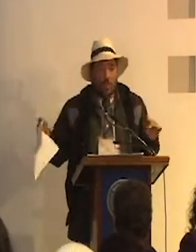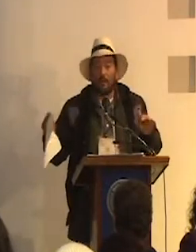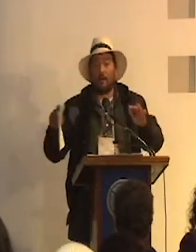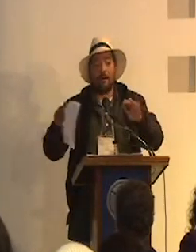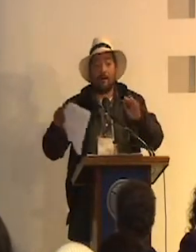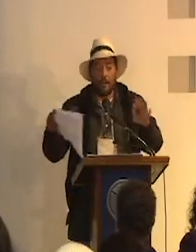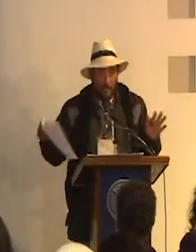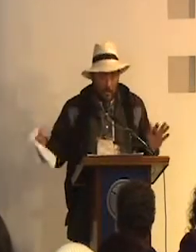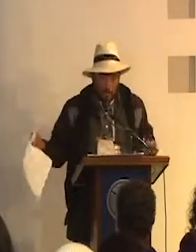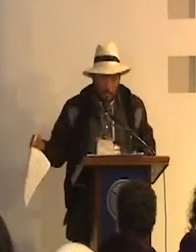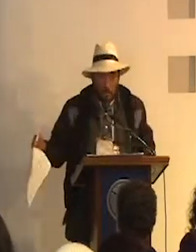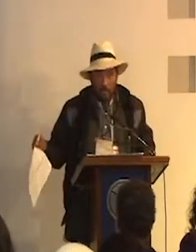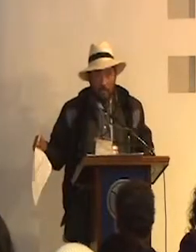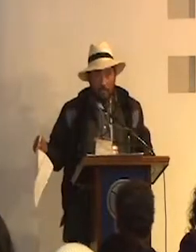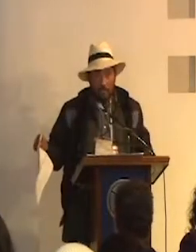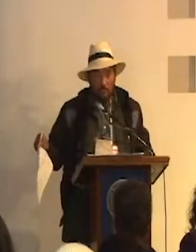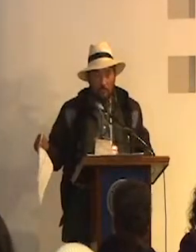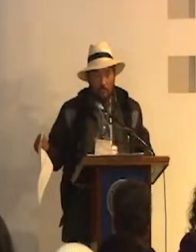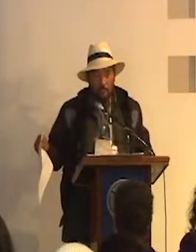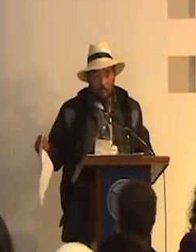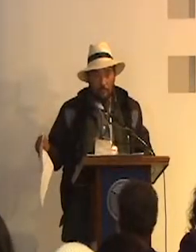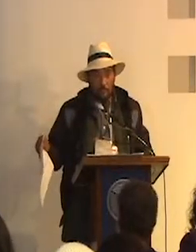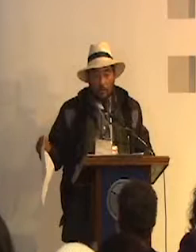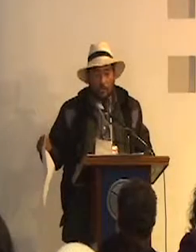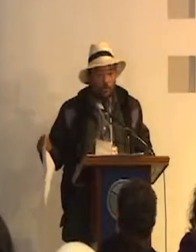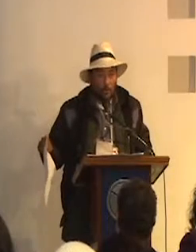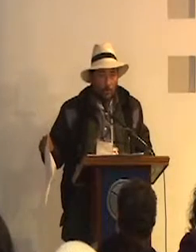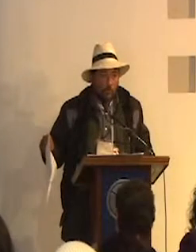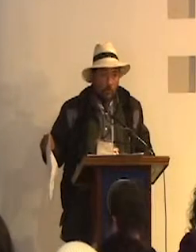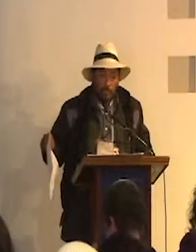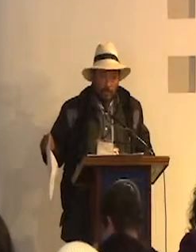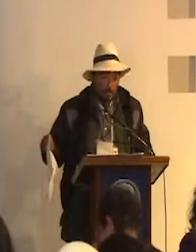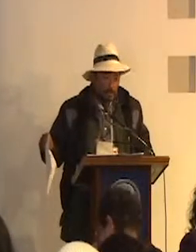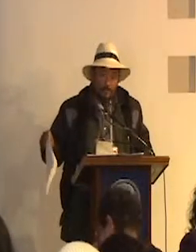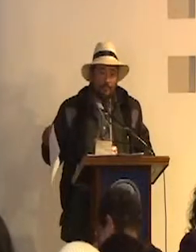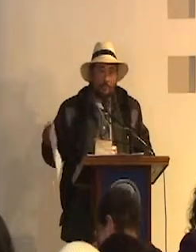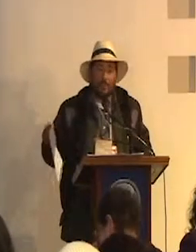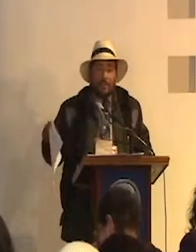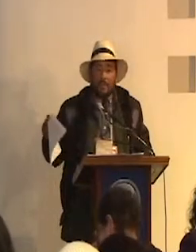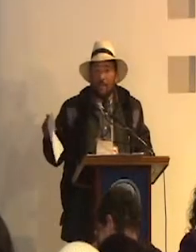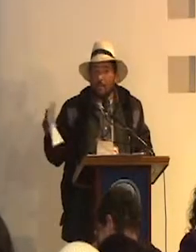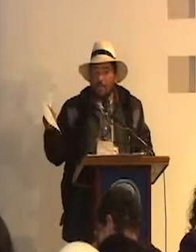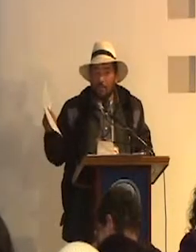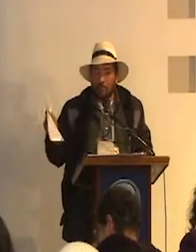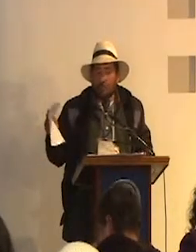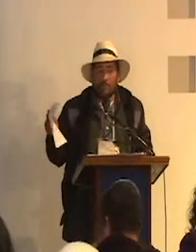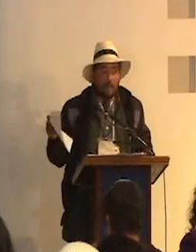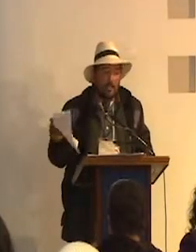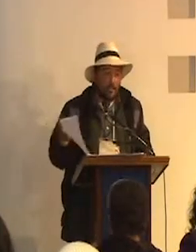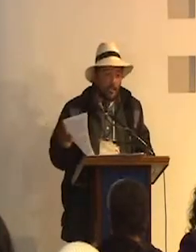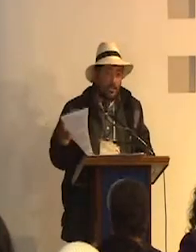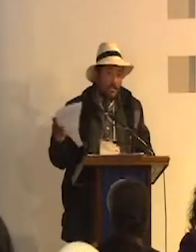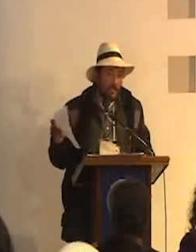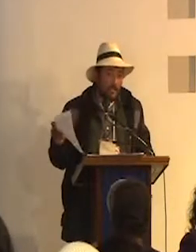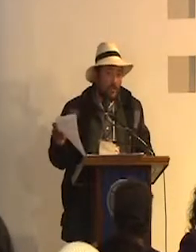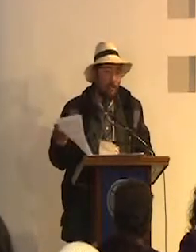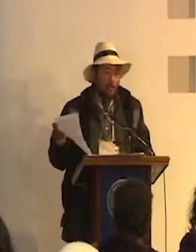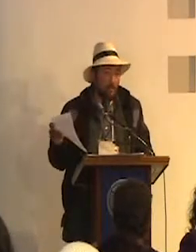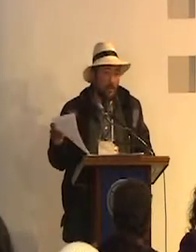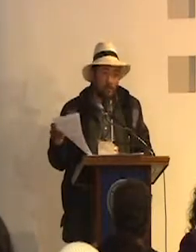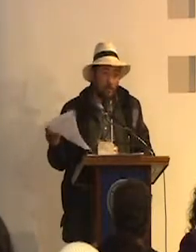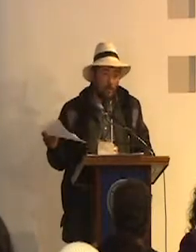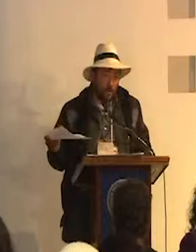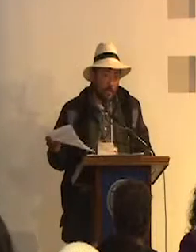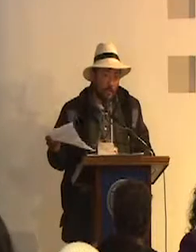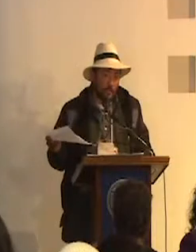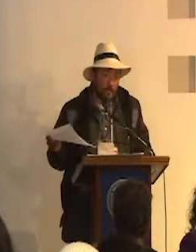está consumido a que le den en la cabeza cada rato. Porque si usted no conoce de ley, la ley, desafortunadamente estas leyes en este